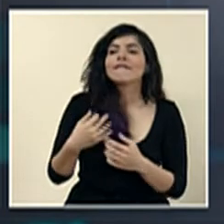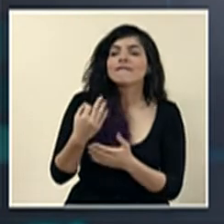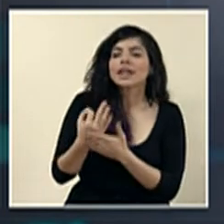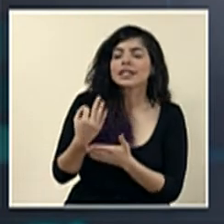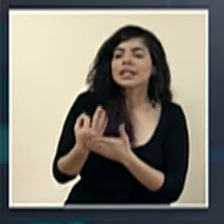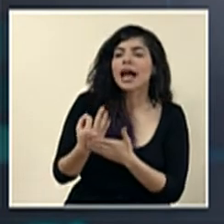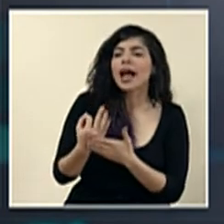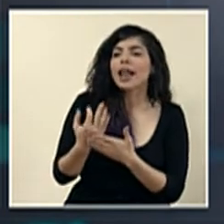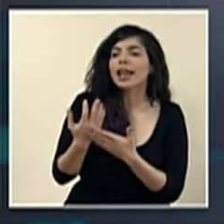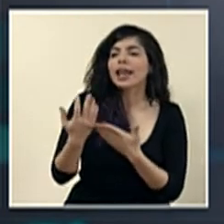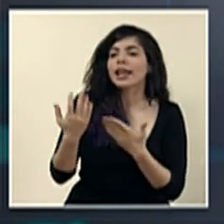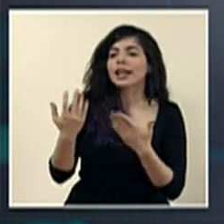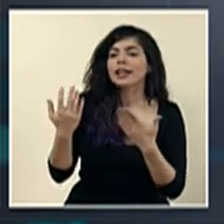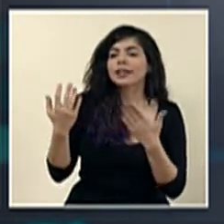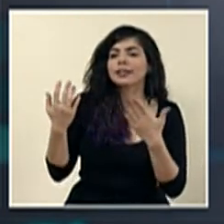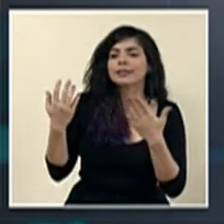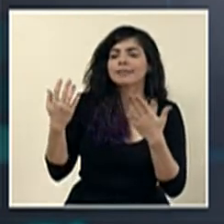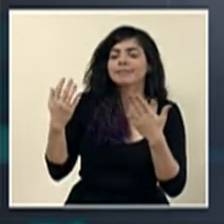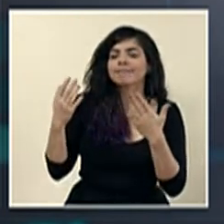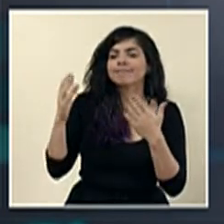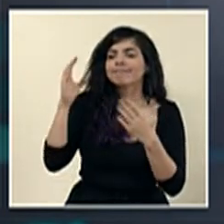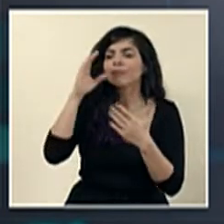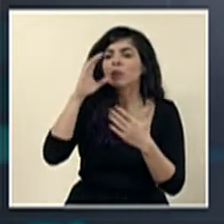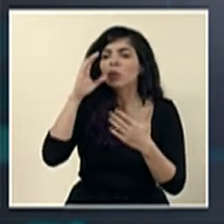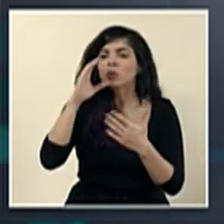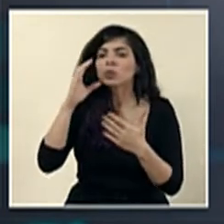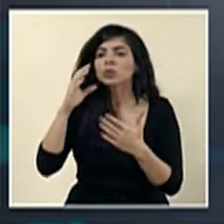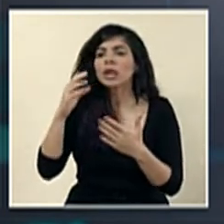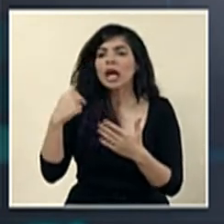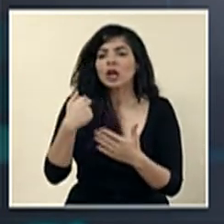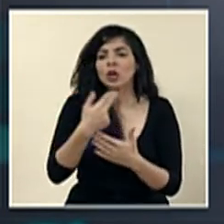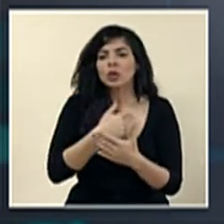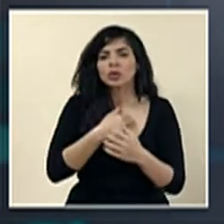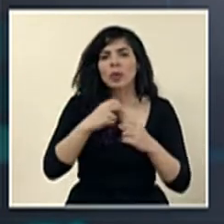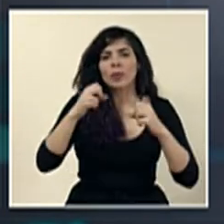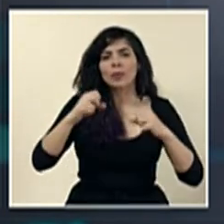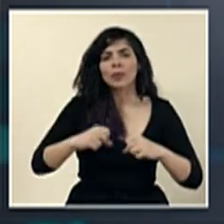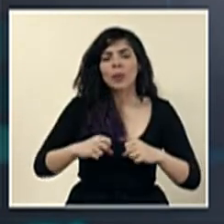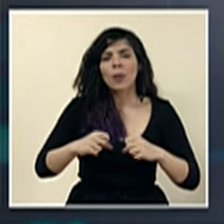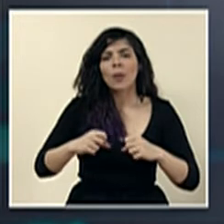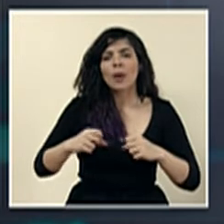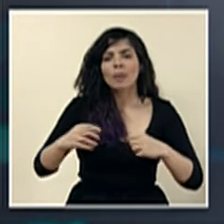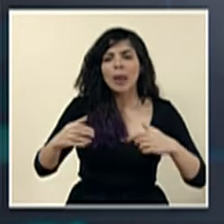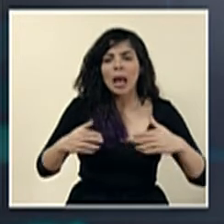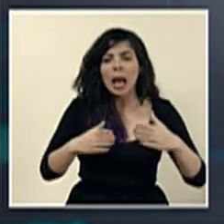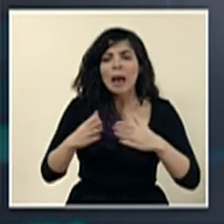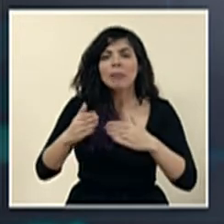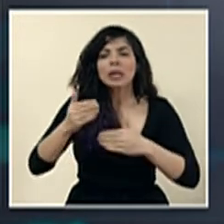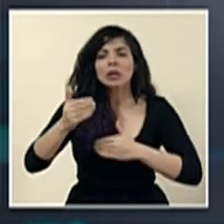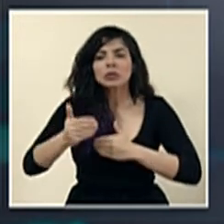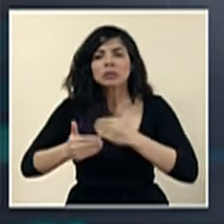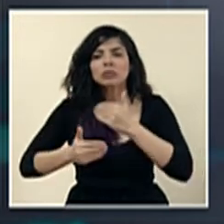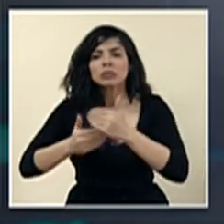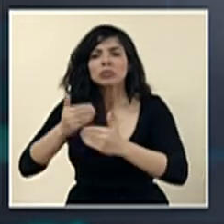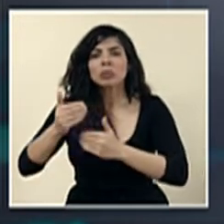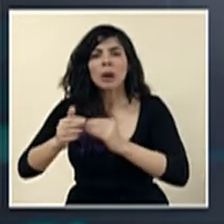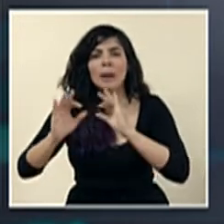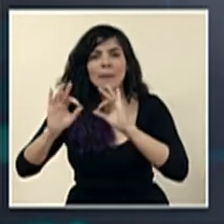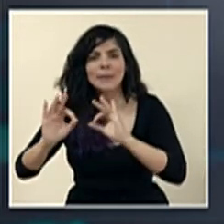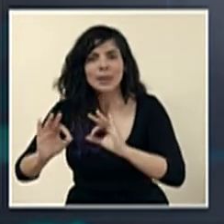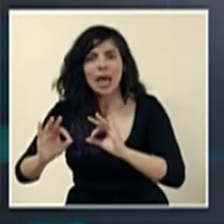a que podamos navegar esta ruta en la que estamos y salir bien